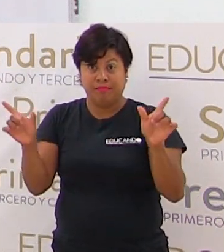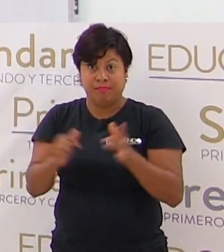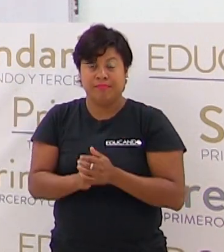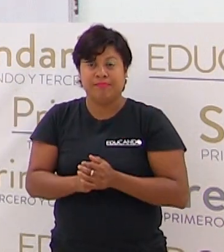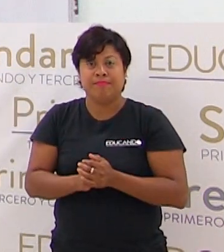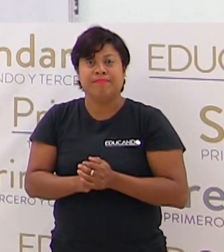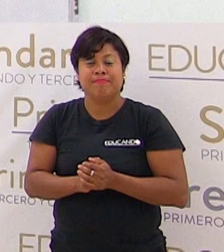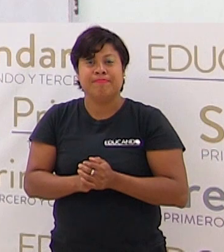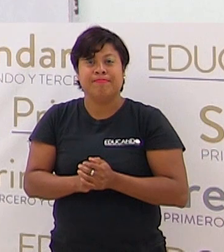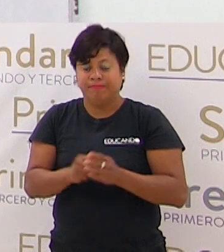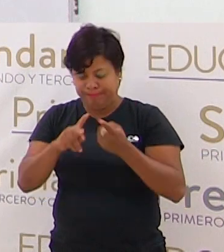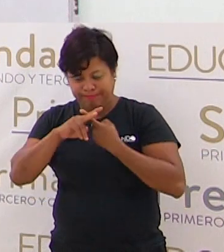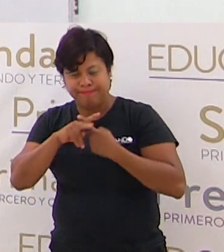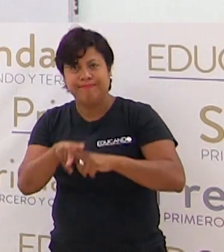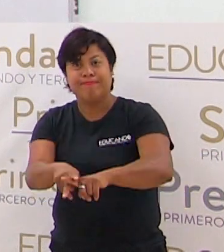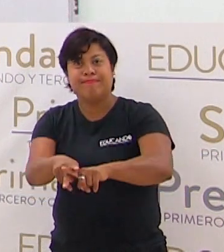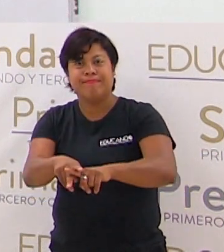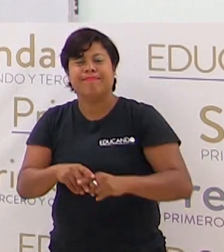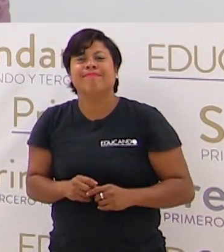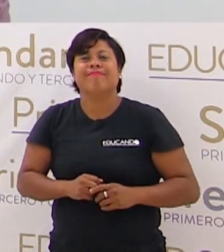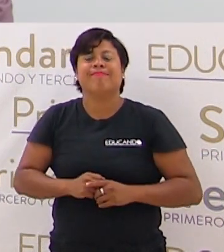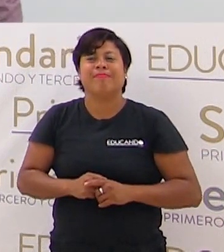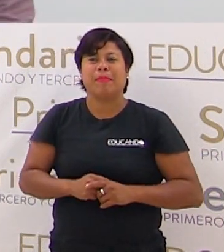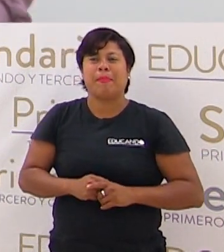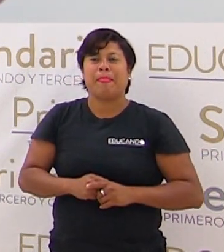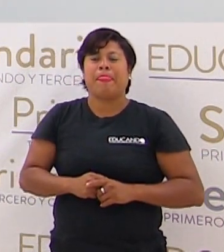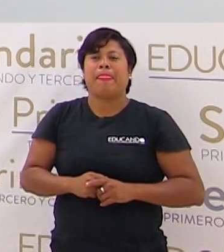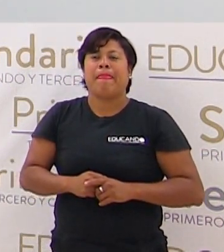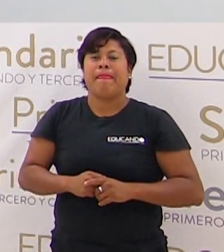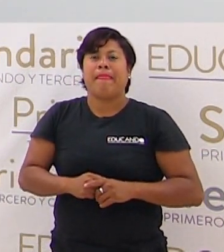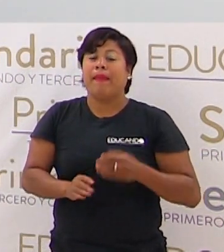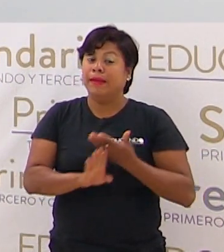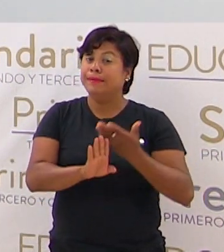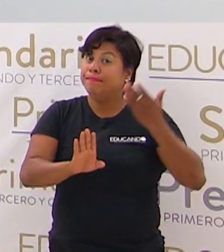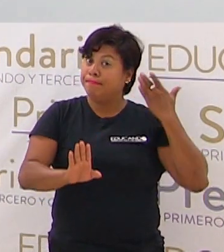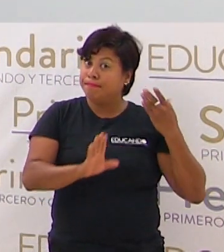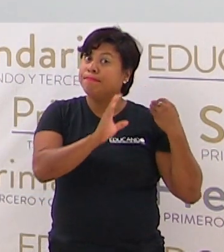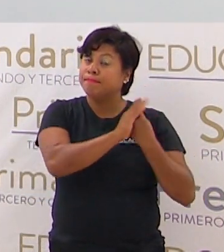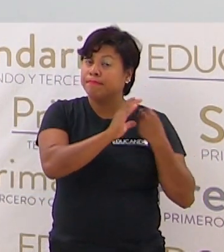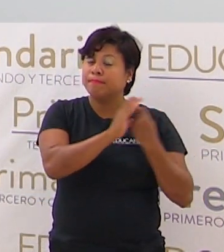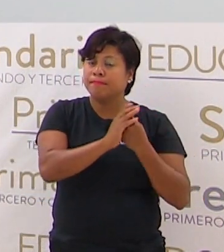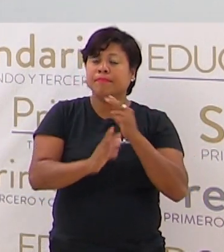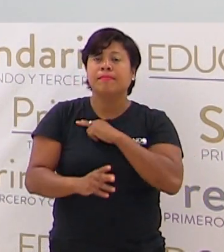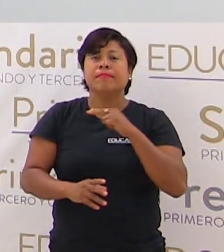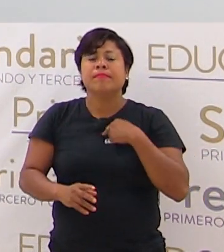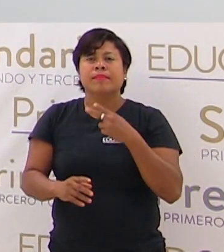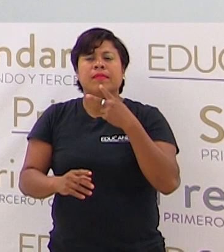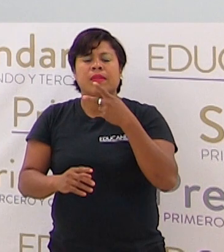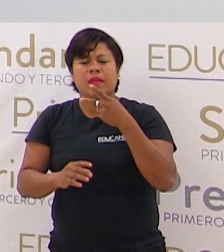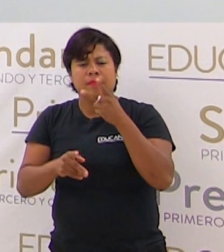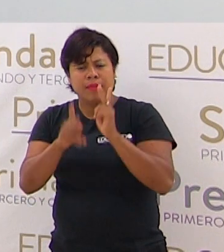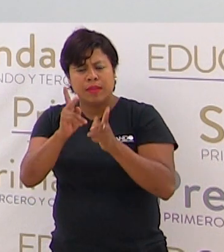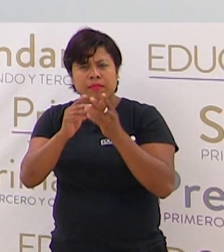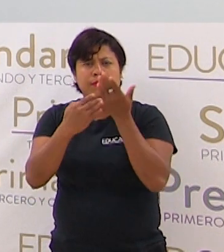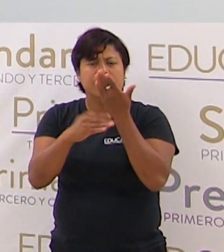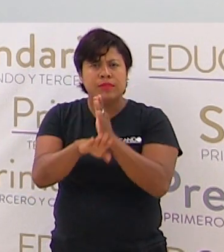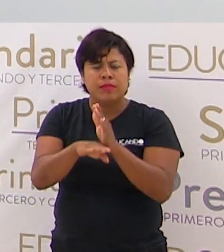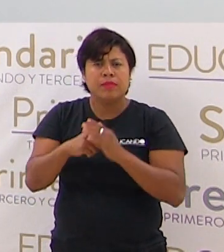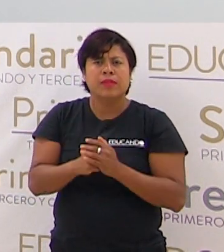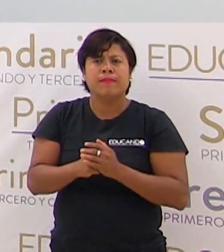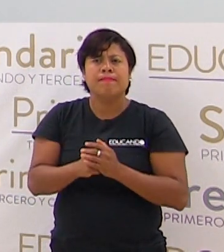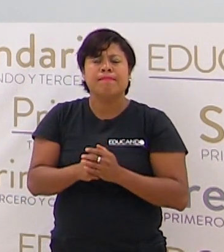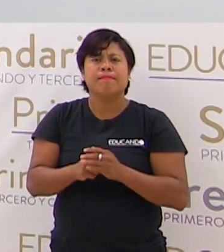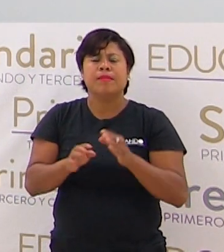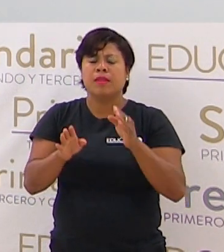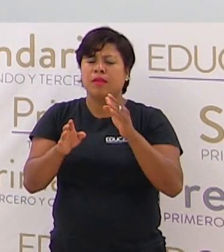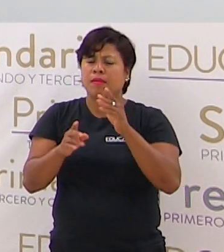listos? Comenzamos. En la sesión anterior hablamos detenidamente sobre